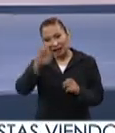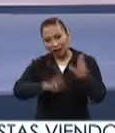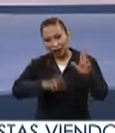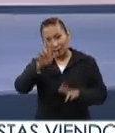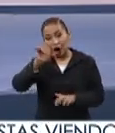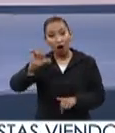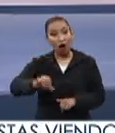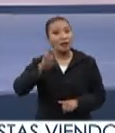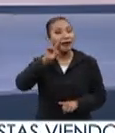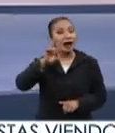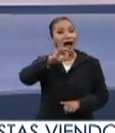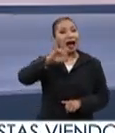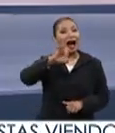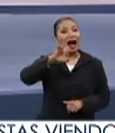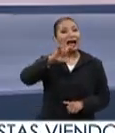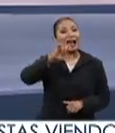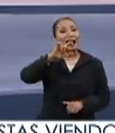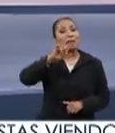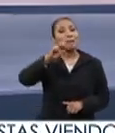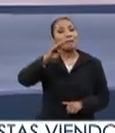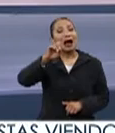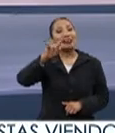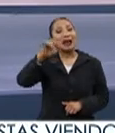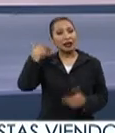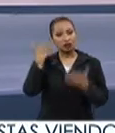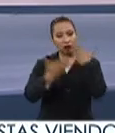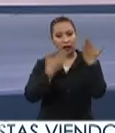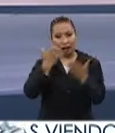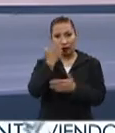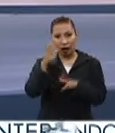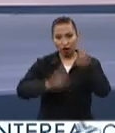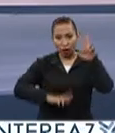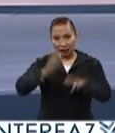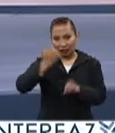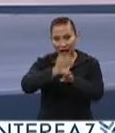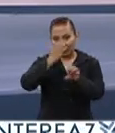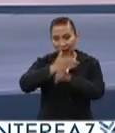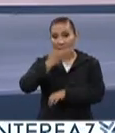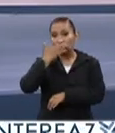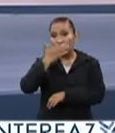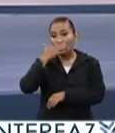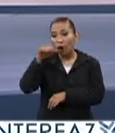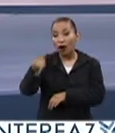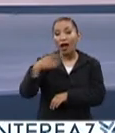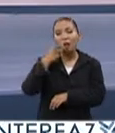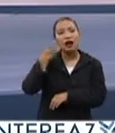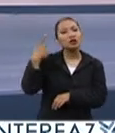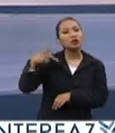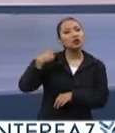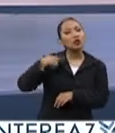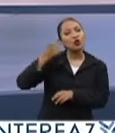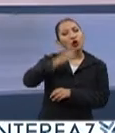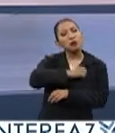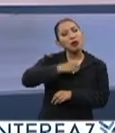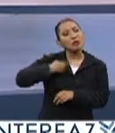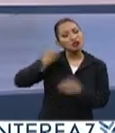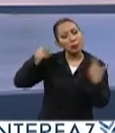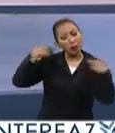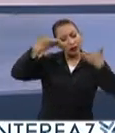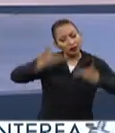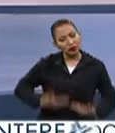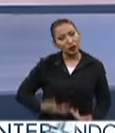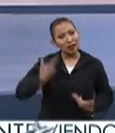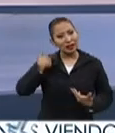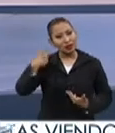normalistas. Hoy veremos a Jacqueline Valderas, ella es estudiante de la Escuela Normal del Estado de Sonora y nos habla sobre el compromiso de ser